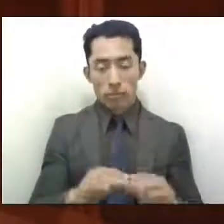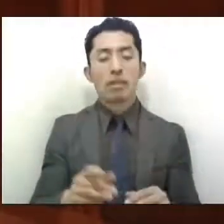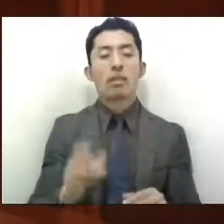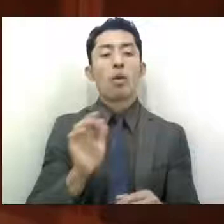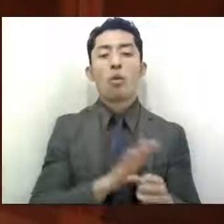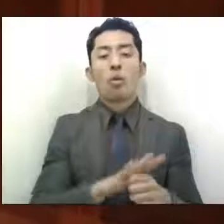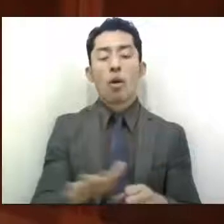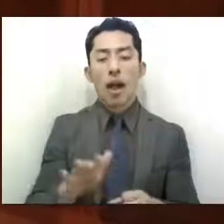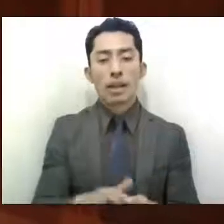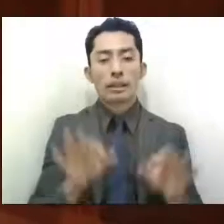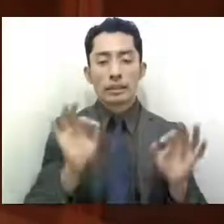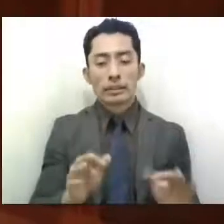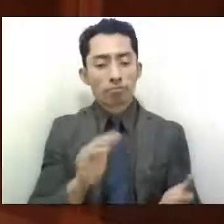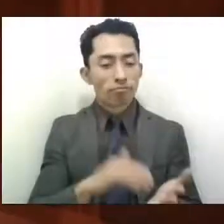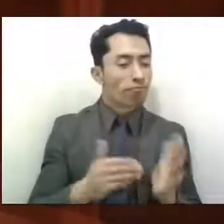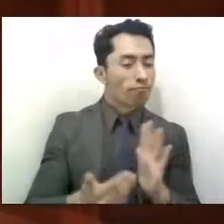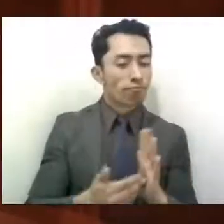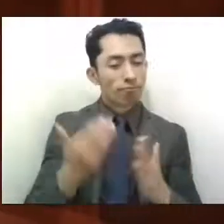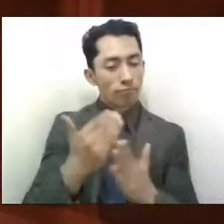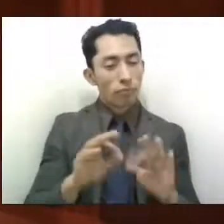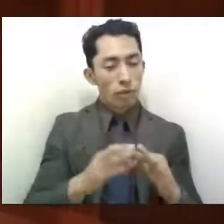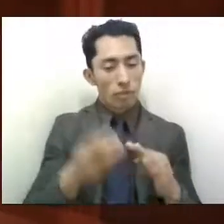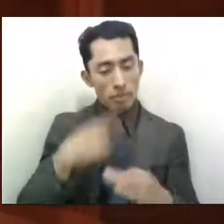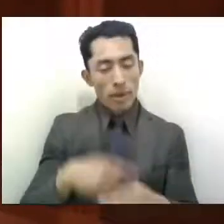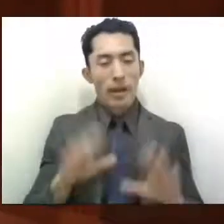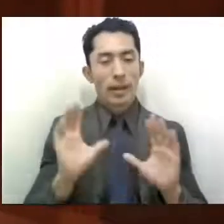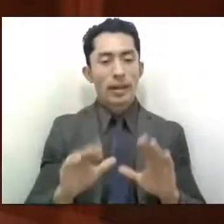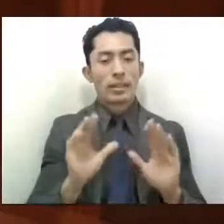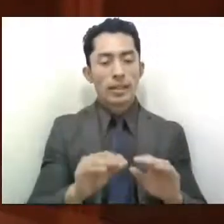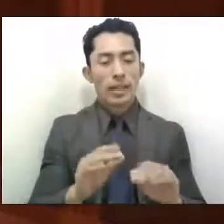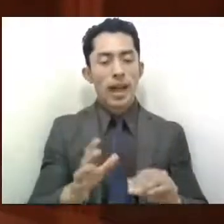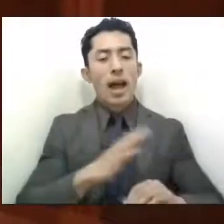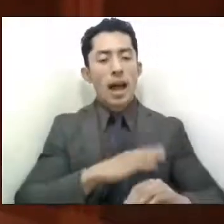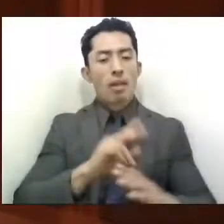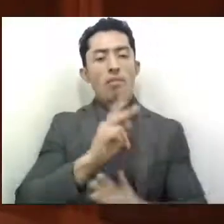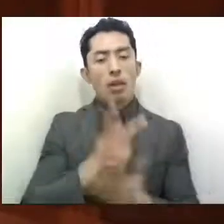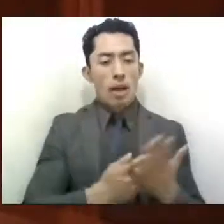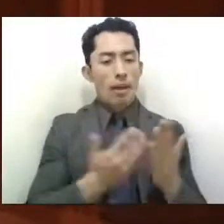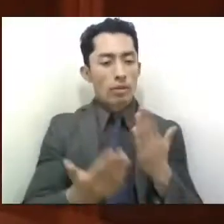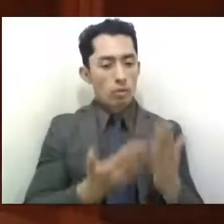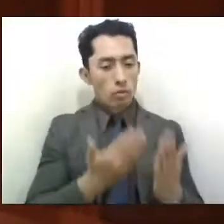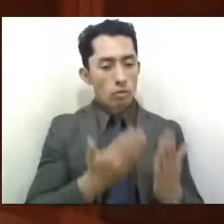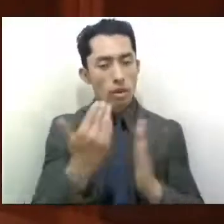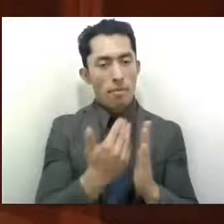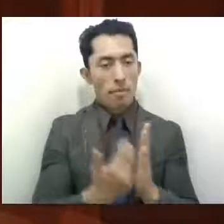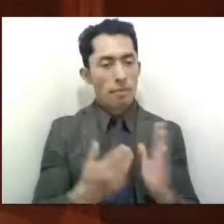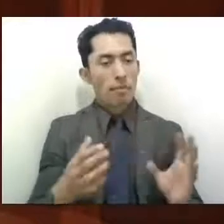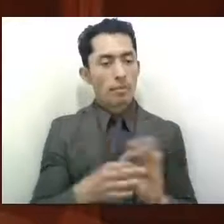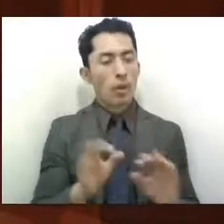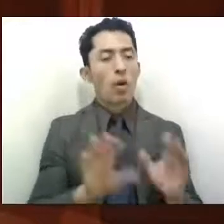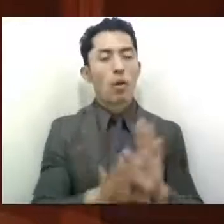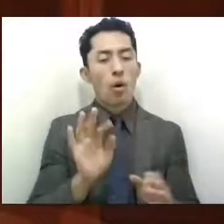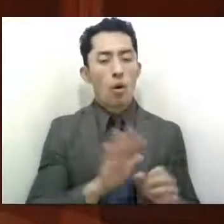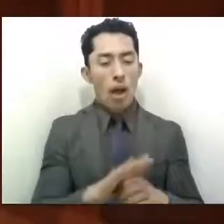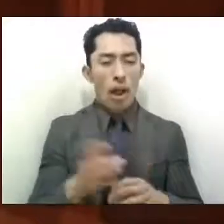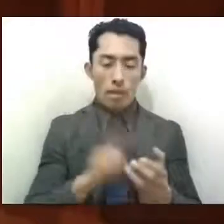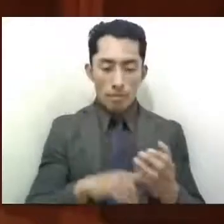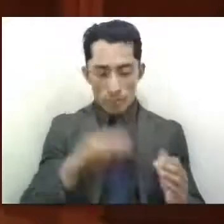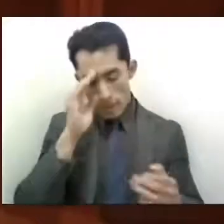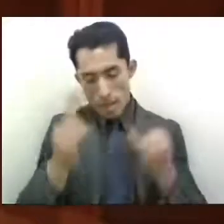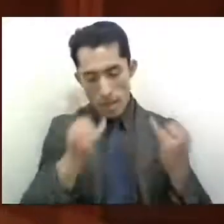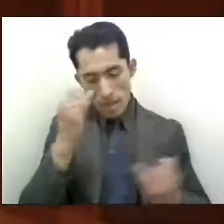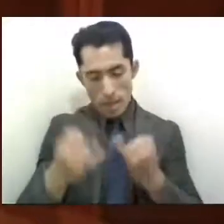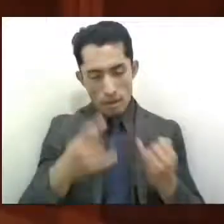estrategias de enseñanza con base a los programas de estudio y ponen en marcha su creatividad para facilitar el aprendizaje de